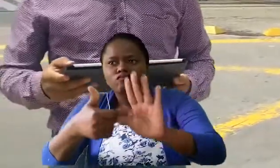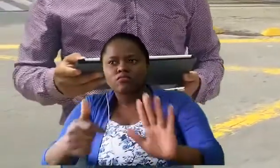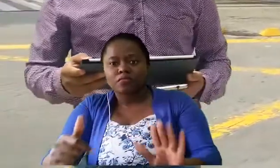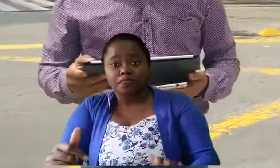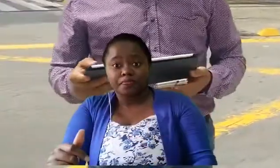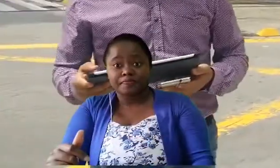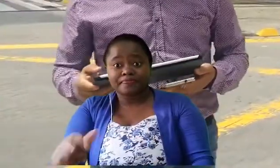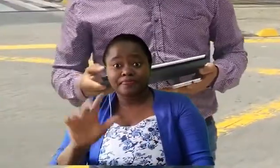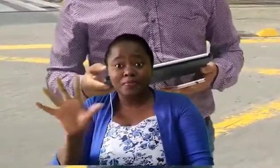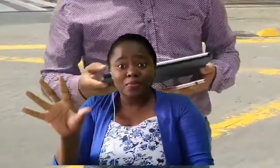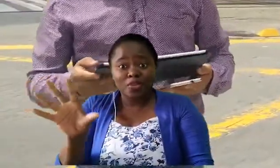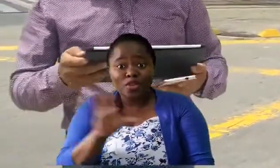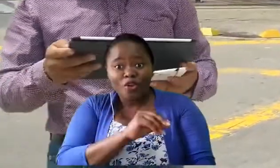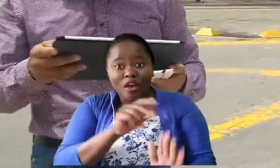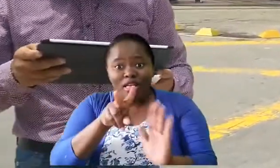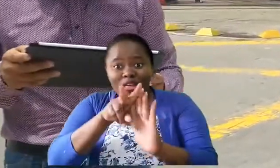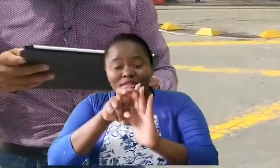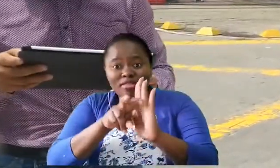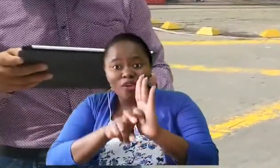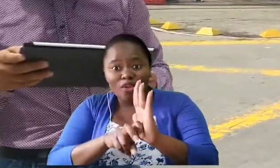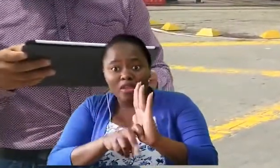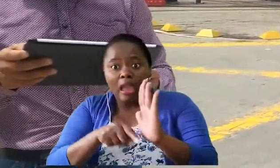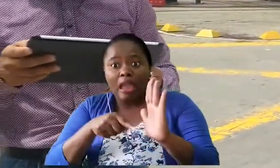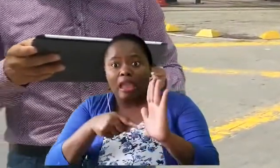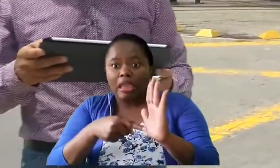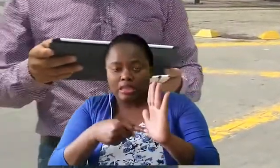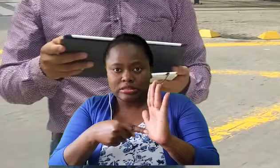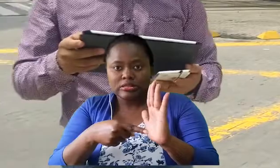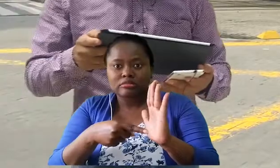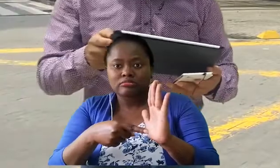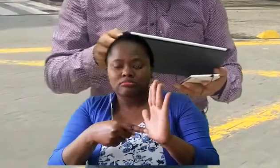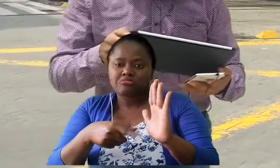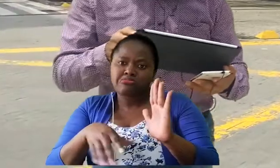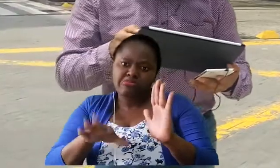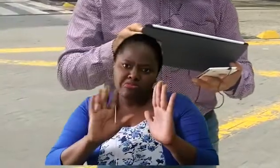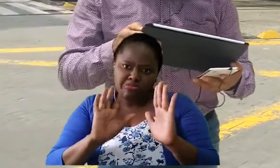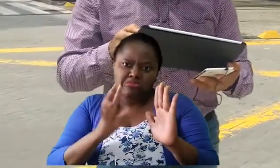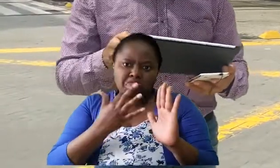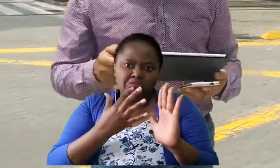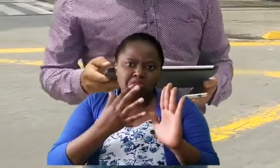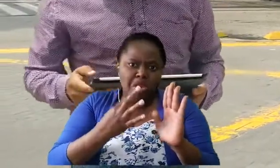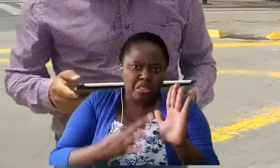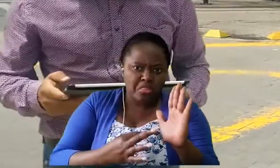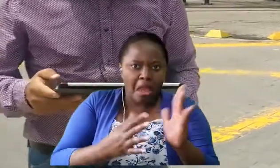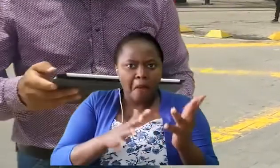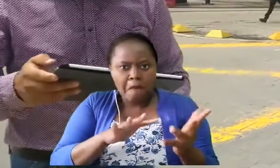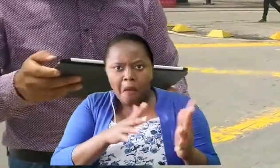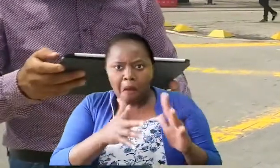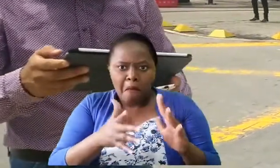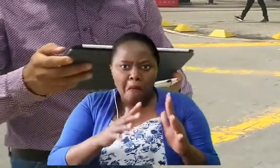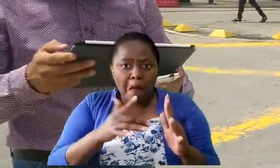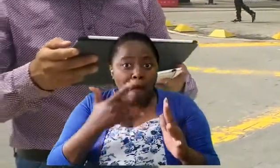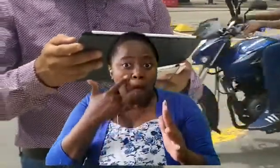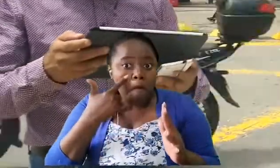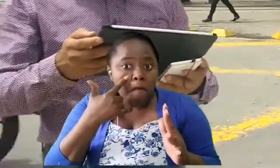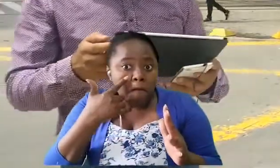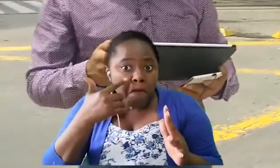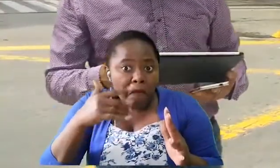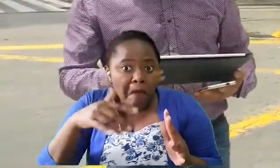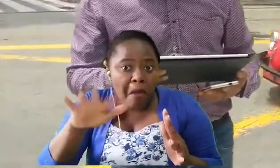por supuesto, tiene una verosimilitud inicial y la probabilidad de que sea verdadera esa